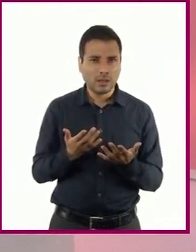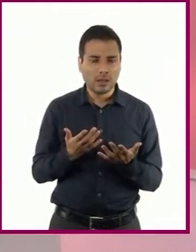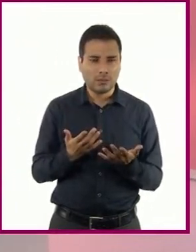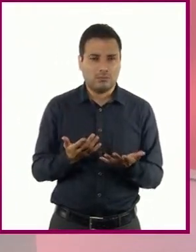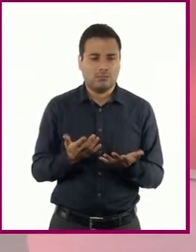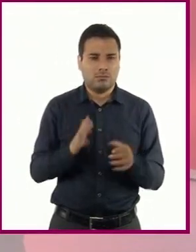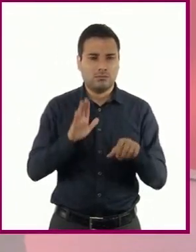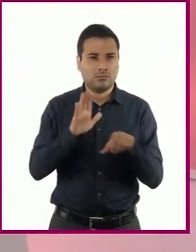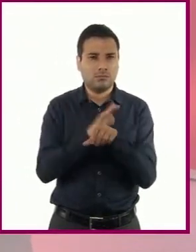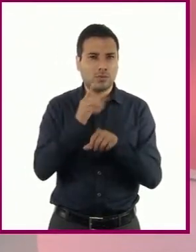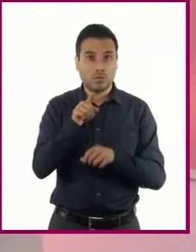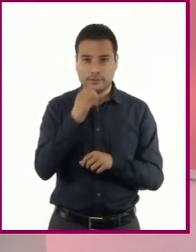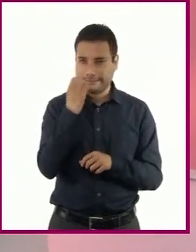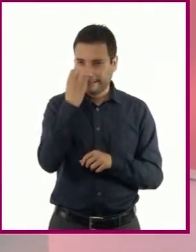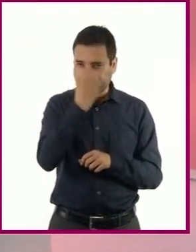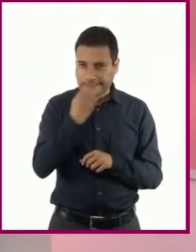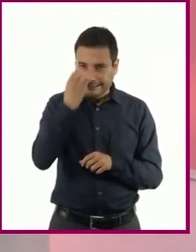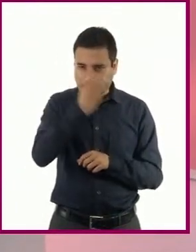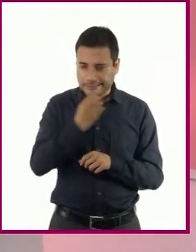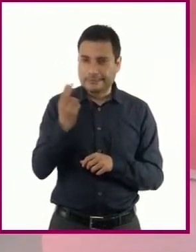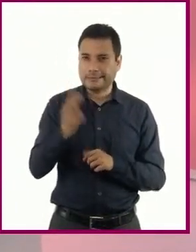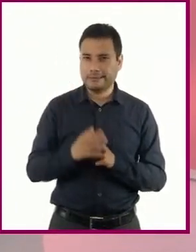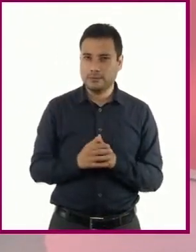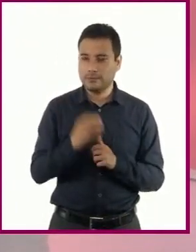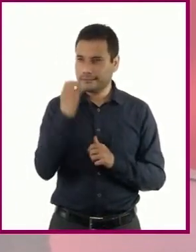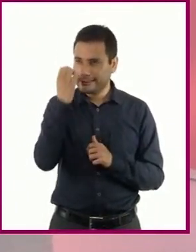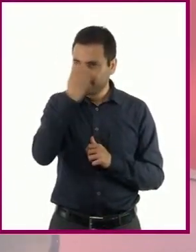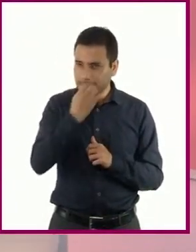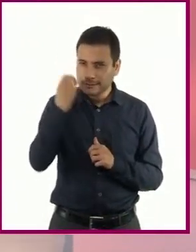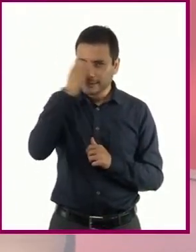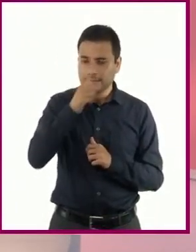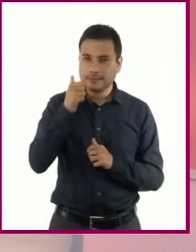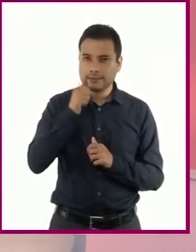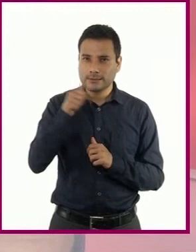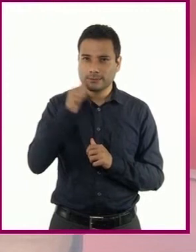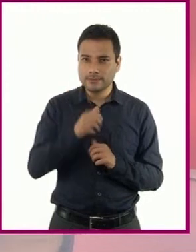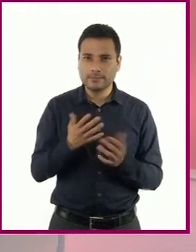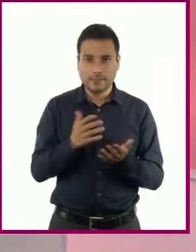Y observar de una manera crítica nos permite